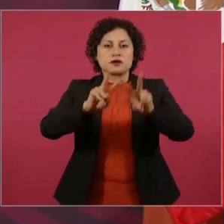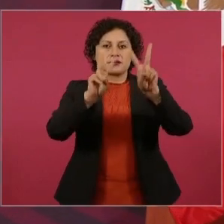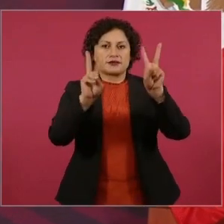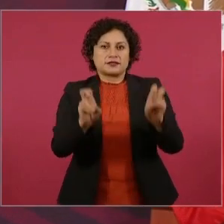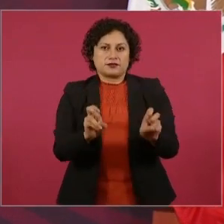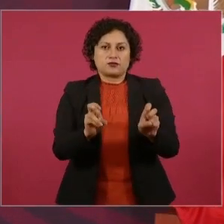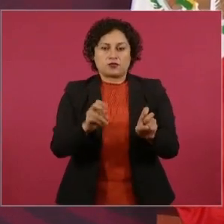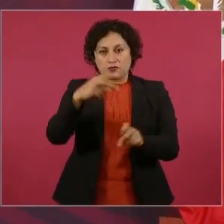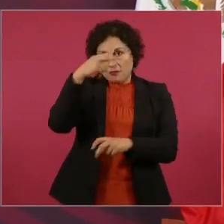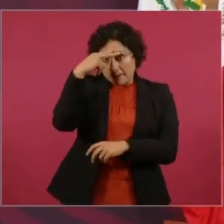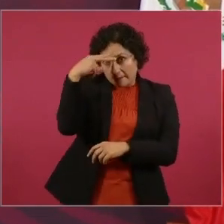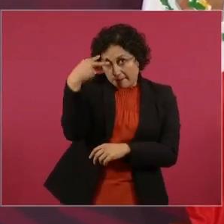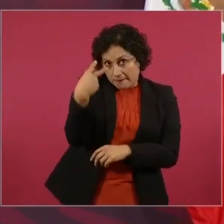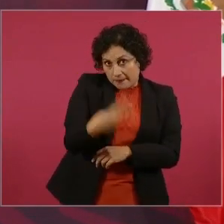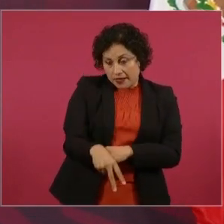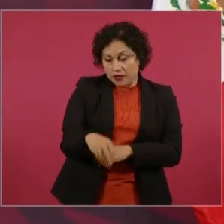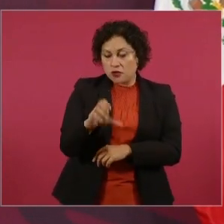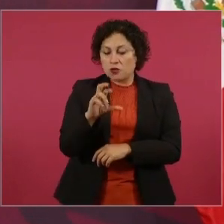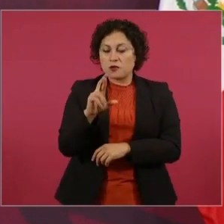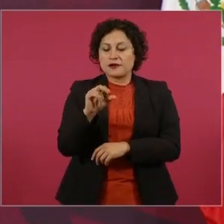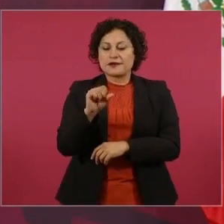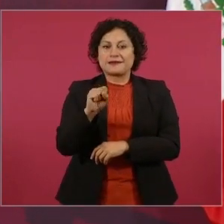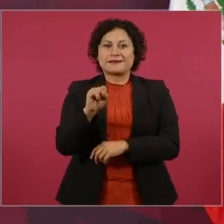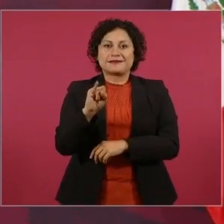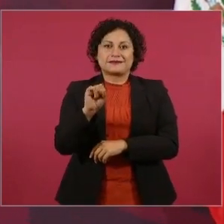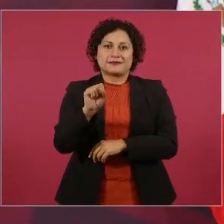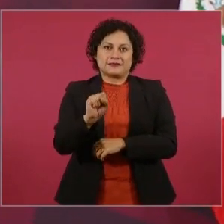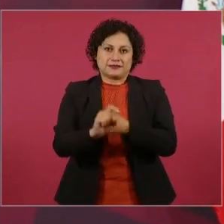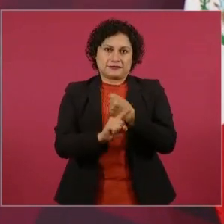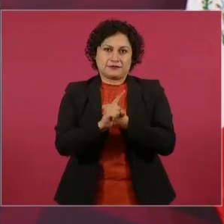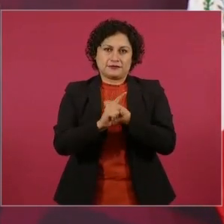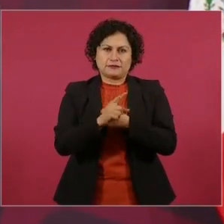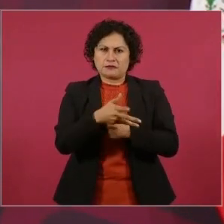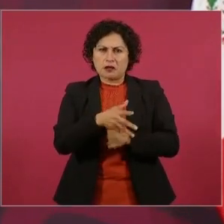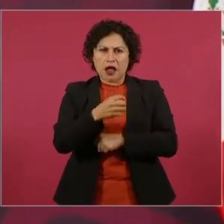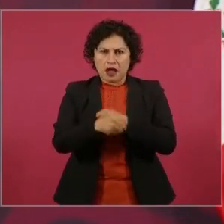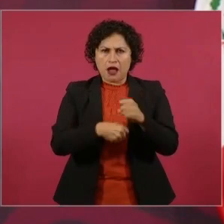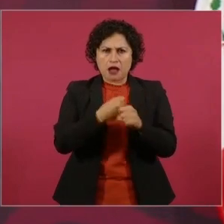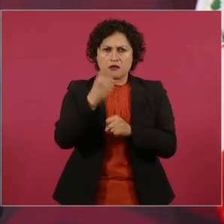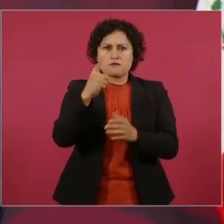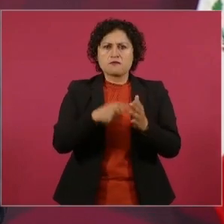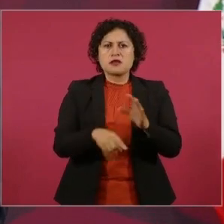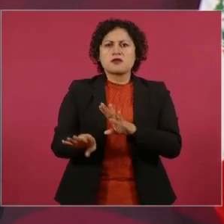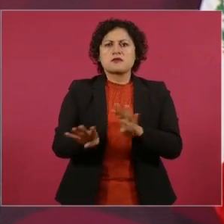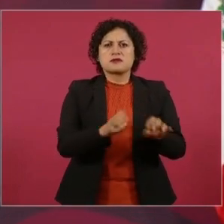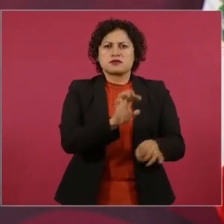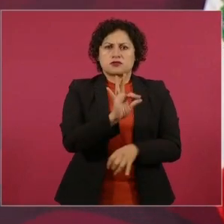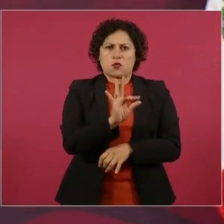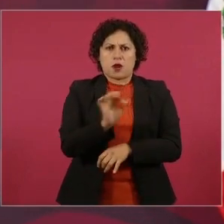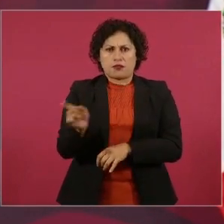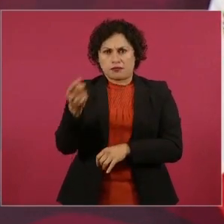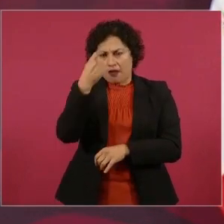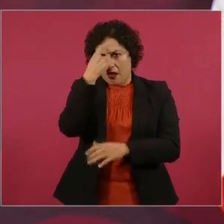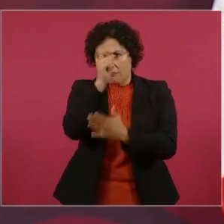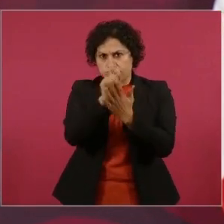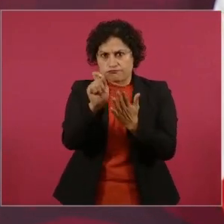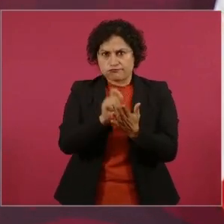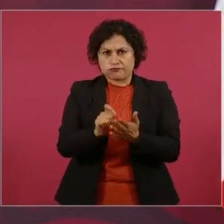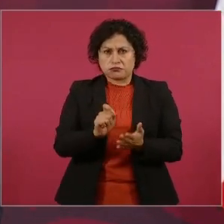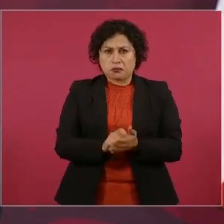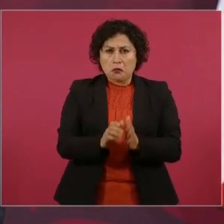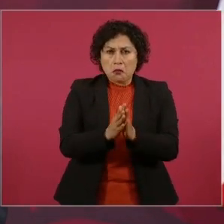desde entonces 1940 adás ese no es así